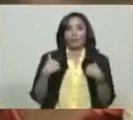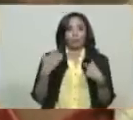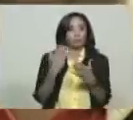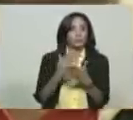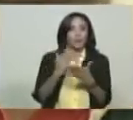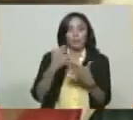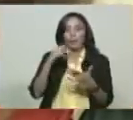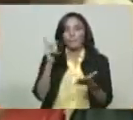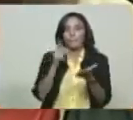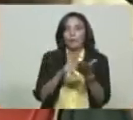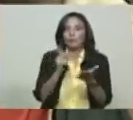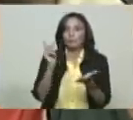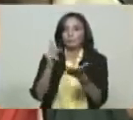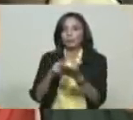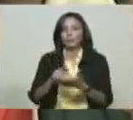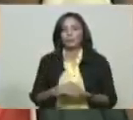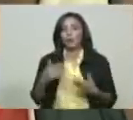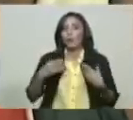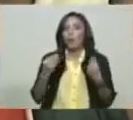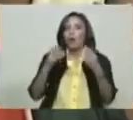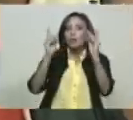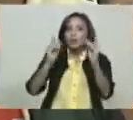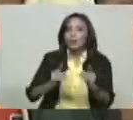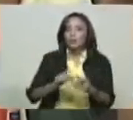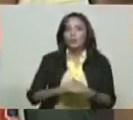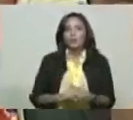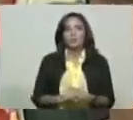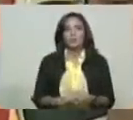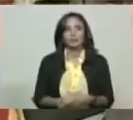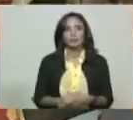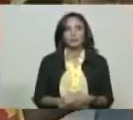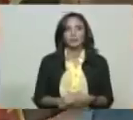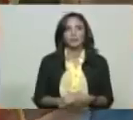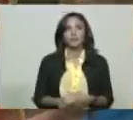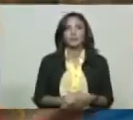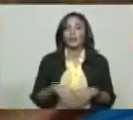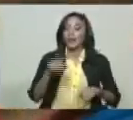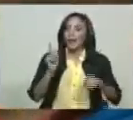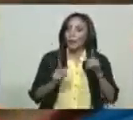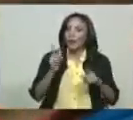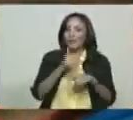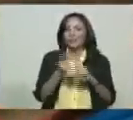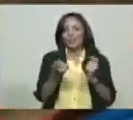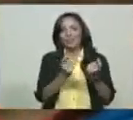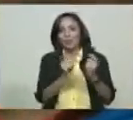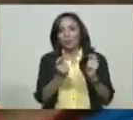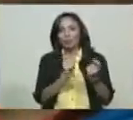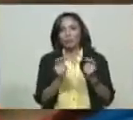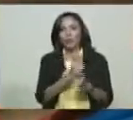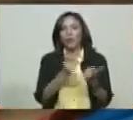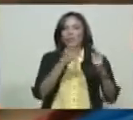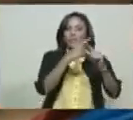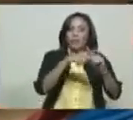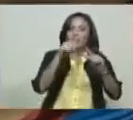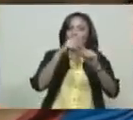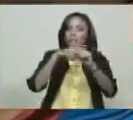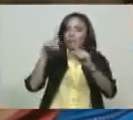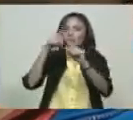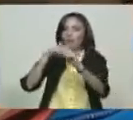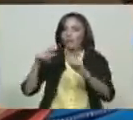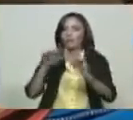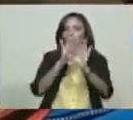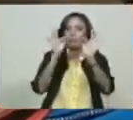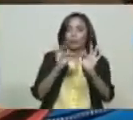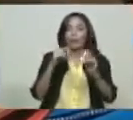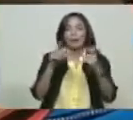allí. En las grandes decisiones. A veces hay debates, a veces hay diferencias, a veces